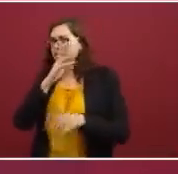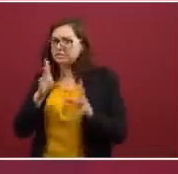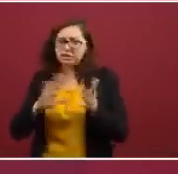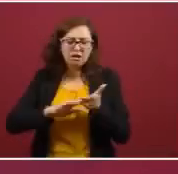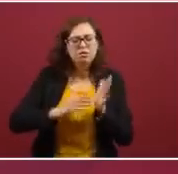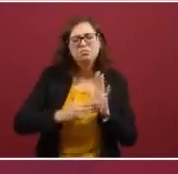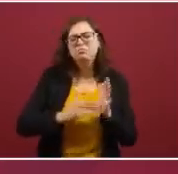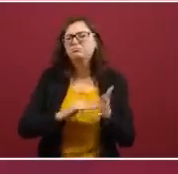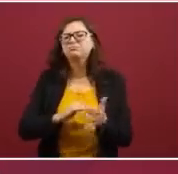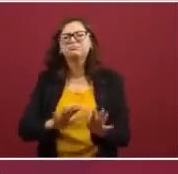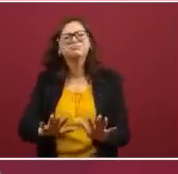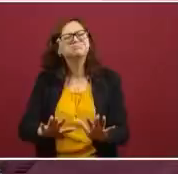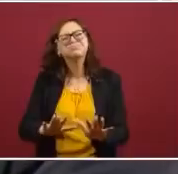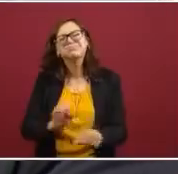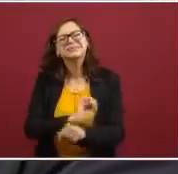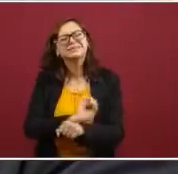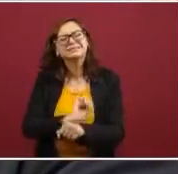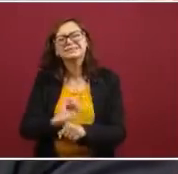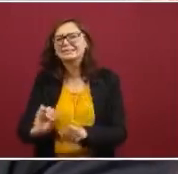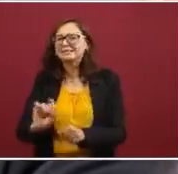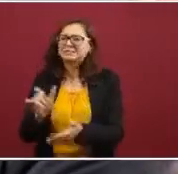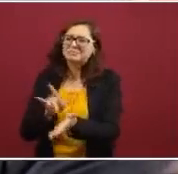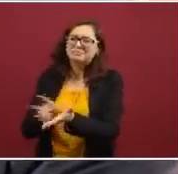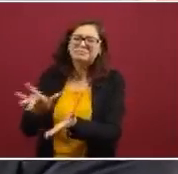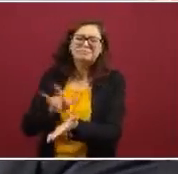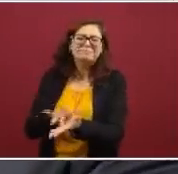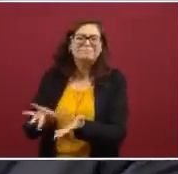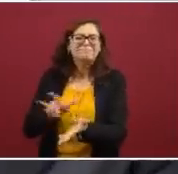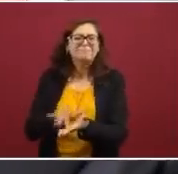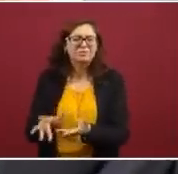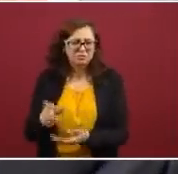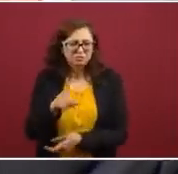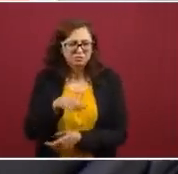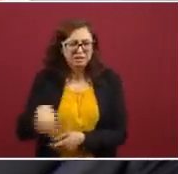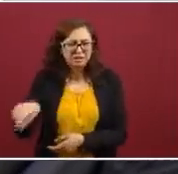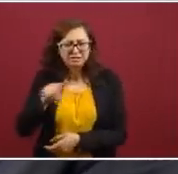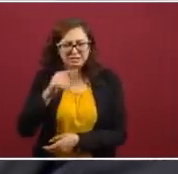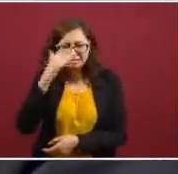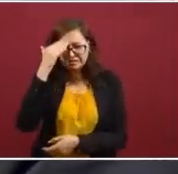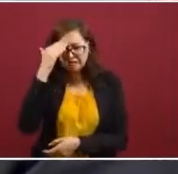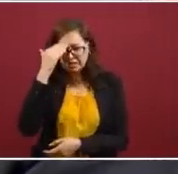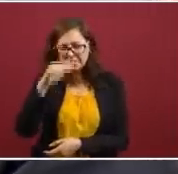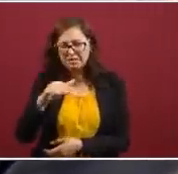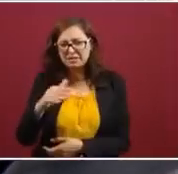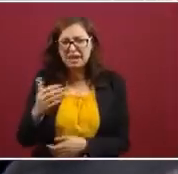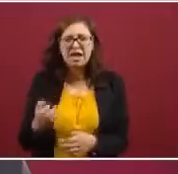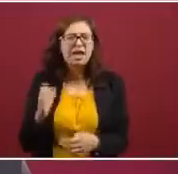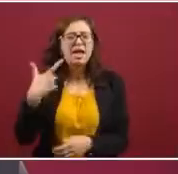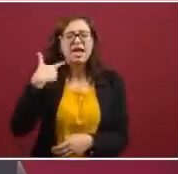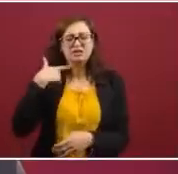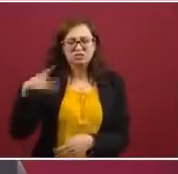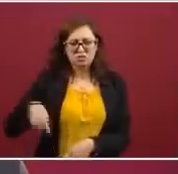¿Saben qué hacían para beneficiar a las empresas contratistas?